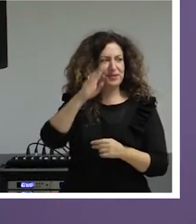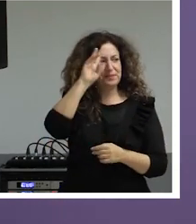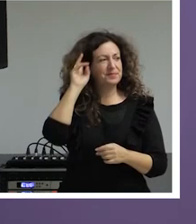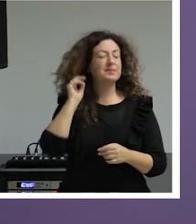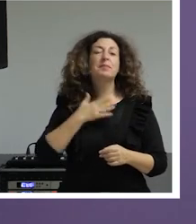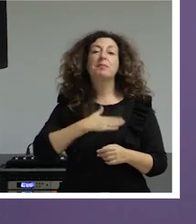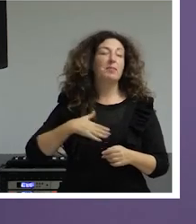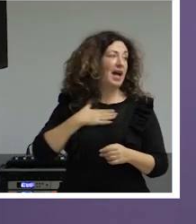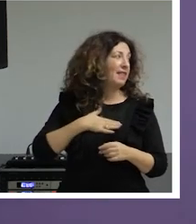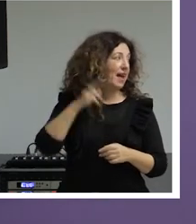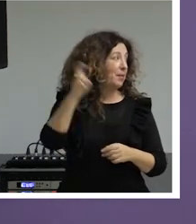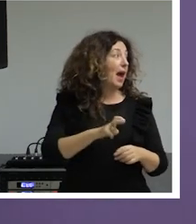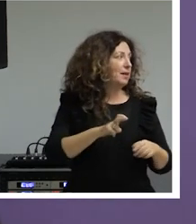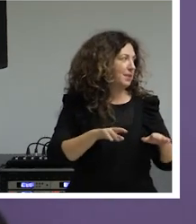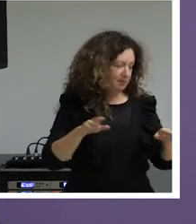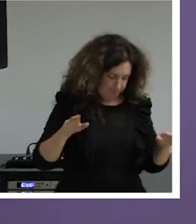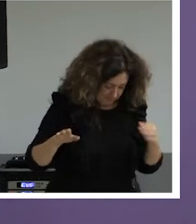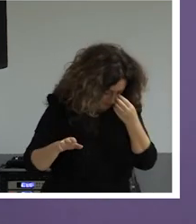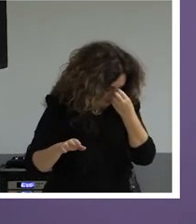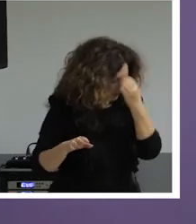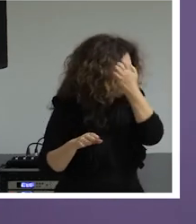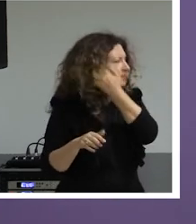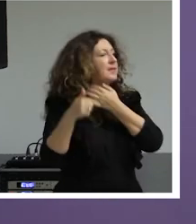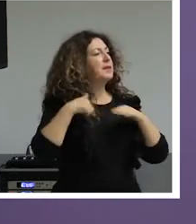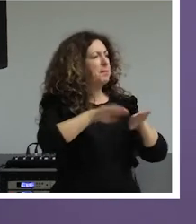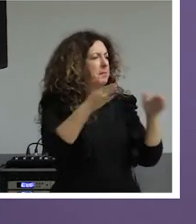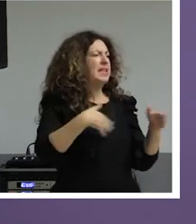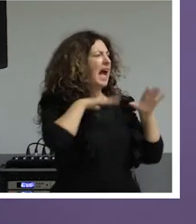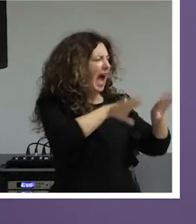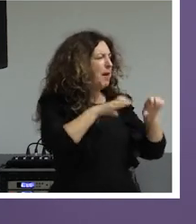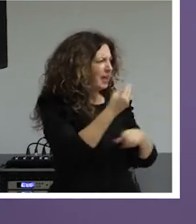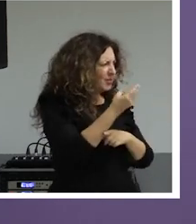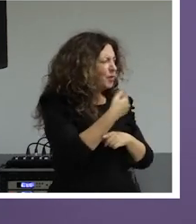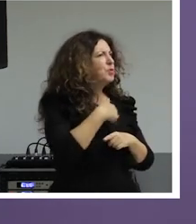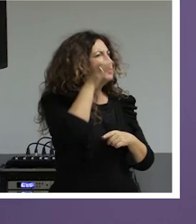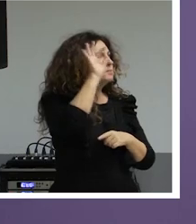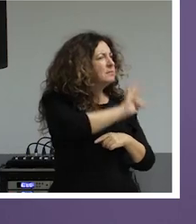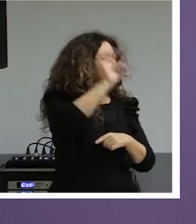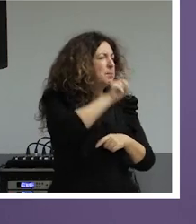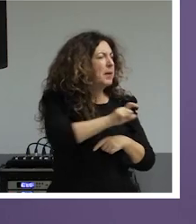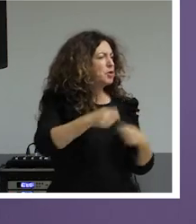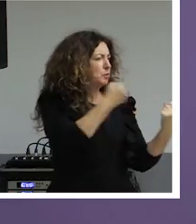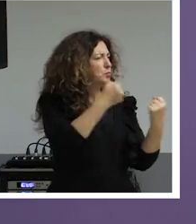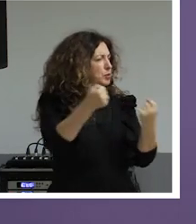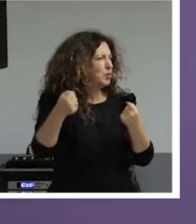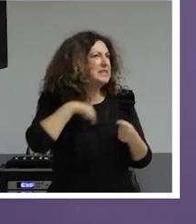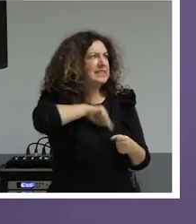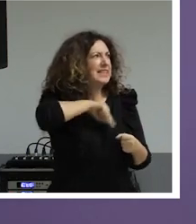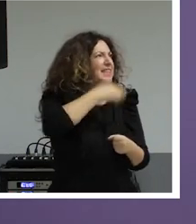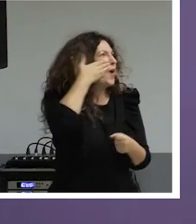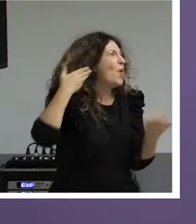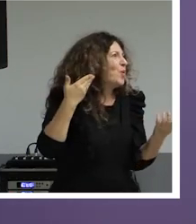estamos siempre despejando los goles Ya va siendo hora que vayamos a marcar un gol nosotros Así que me gusta mucho veros y bueno